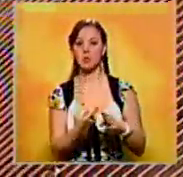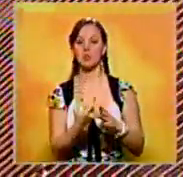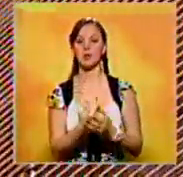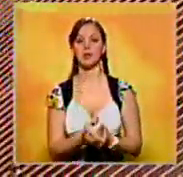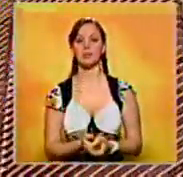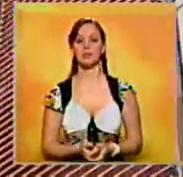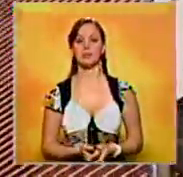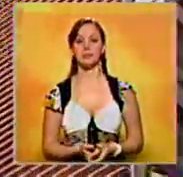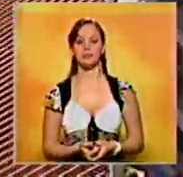y Marcos Torres. M.